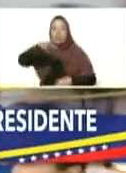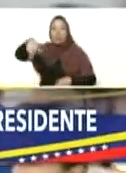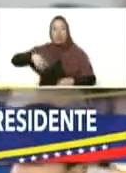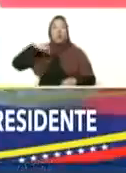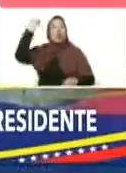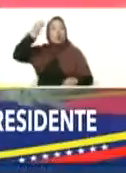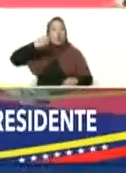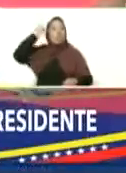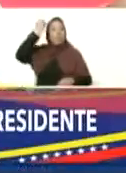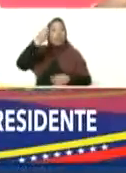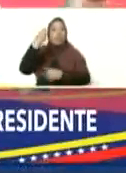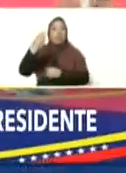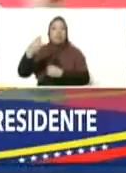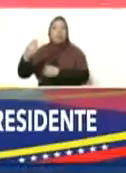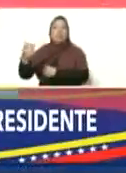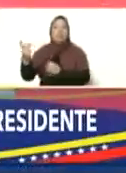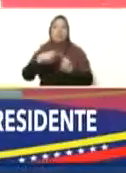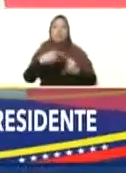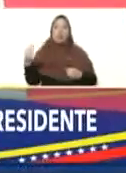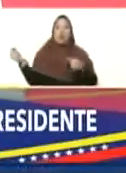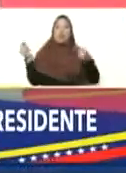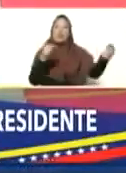vamos aquí